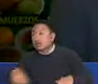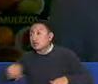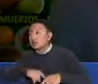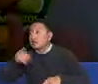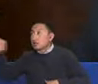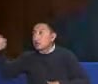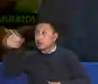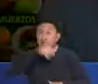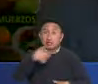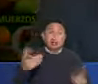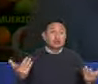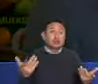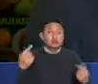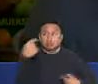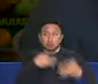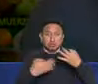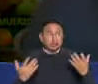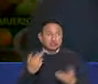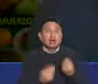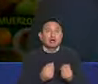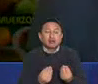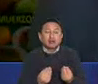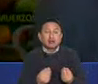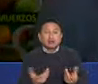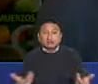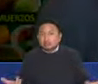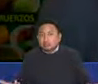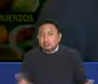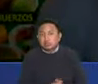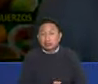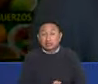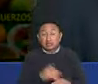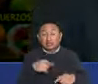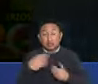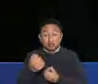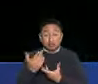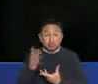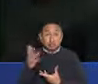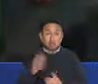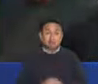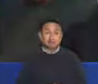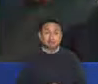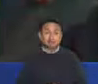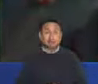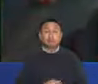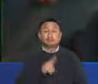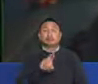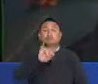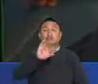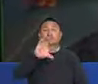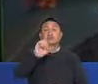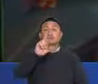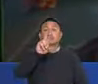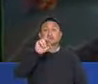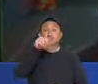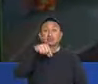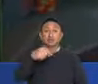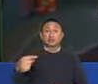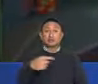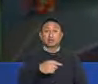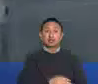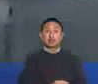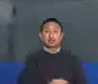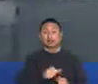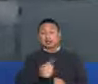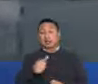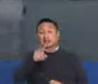señal en la que le digan qué es lo que tiene que hacer. Es una desinformación total. Ricardo se encontraba en esos momentos en San